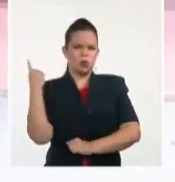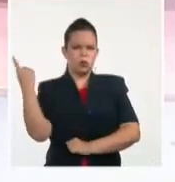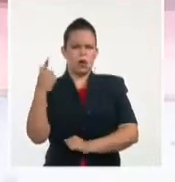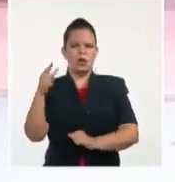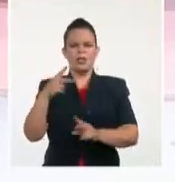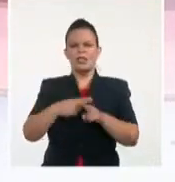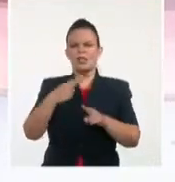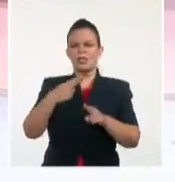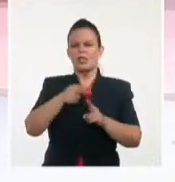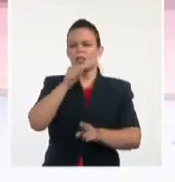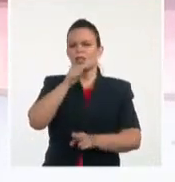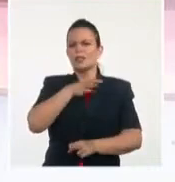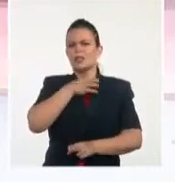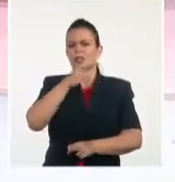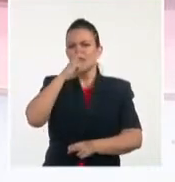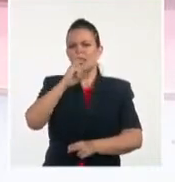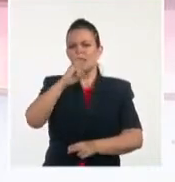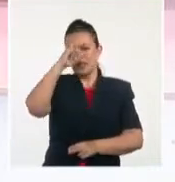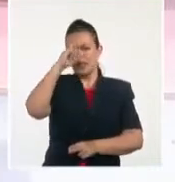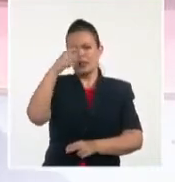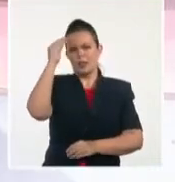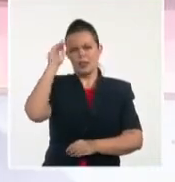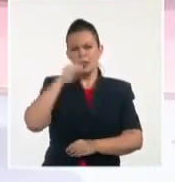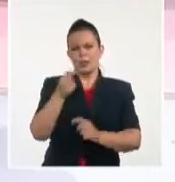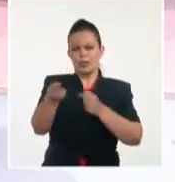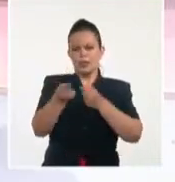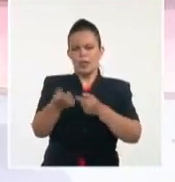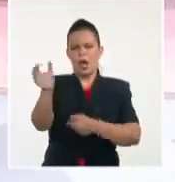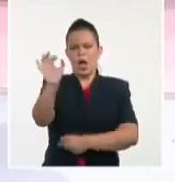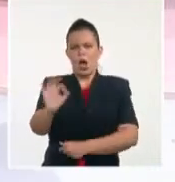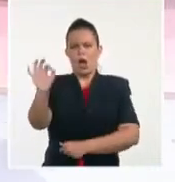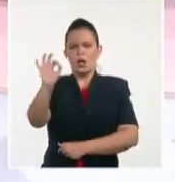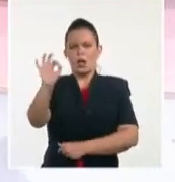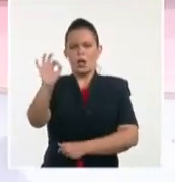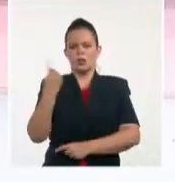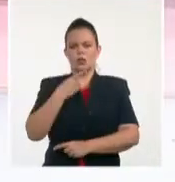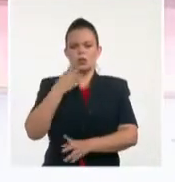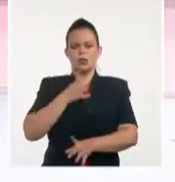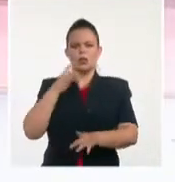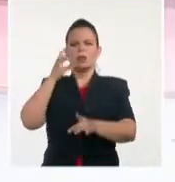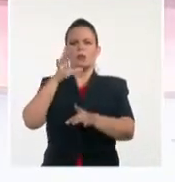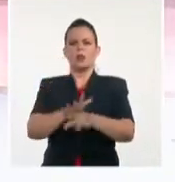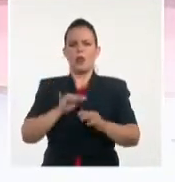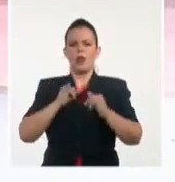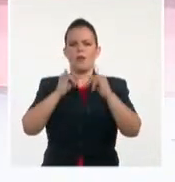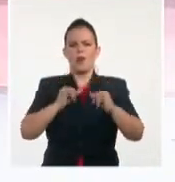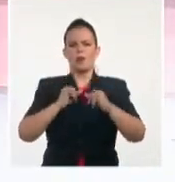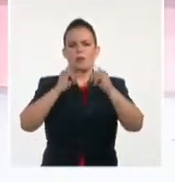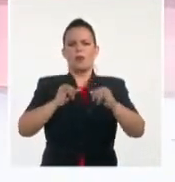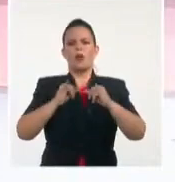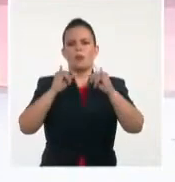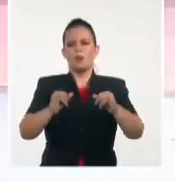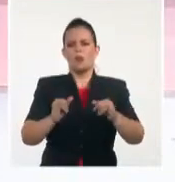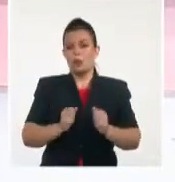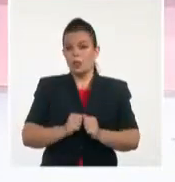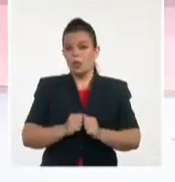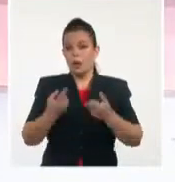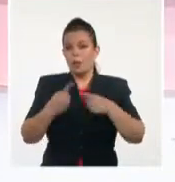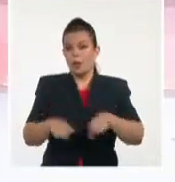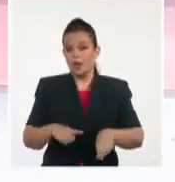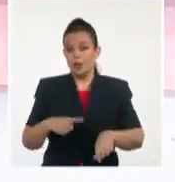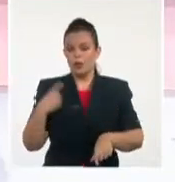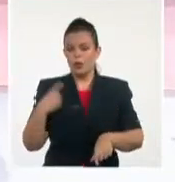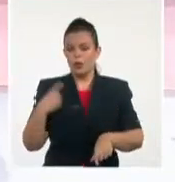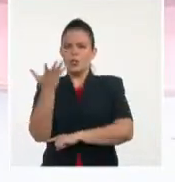pero que estaba muy cerca de Oriente. Pero usted no puede hacer una fase sin un ciclón tropical. Bueno, el ciclón